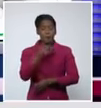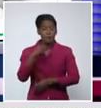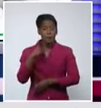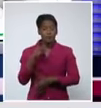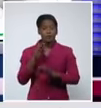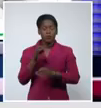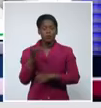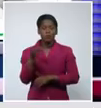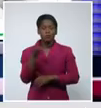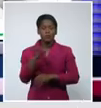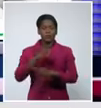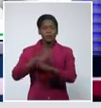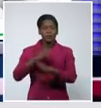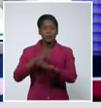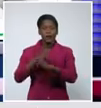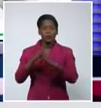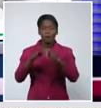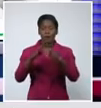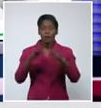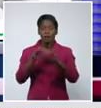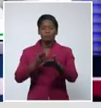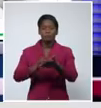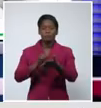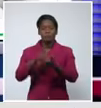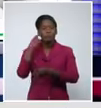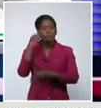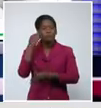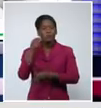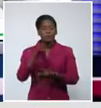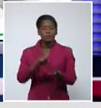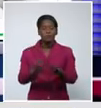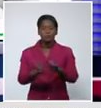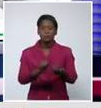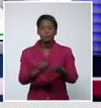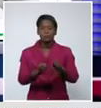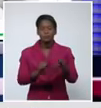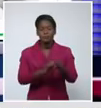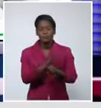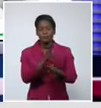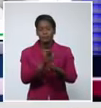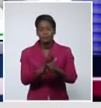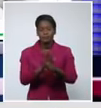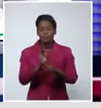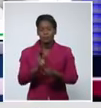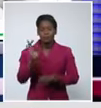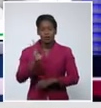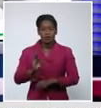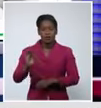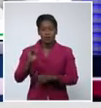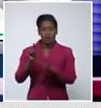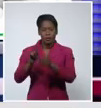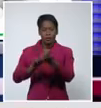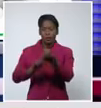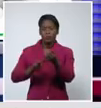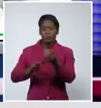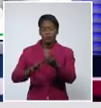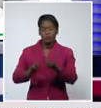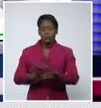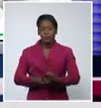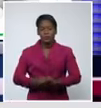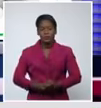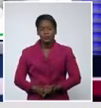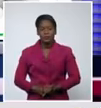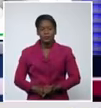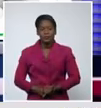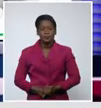nuestros jóvenes, como medida para contener la pandemia en el oriente del país y en la ciudad héroe de la República